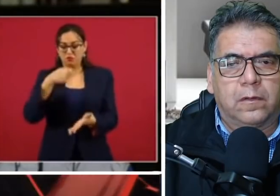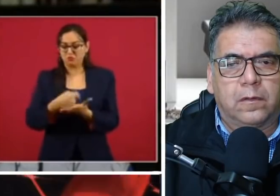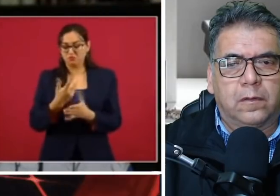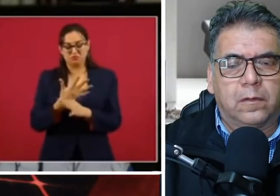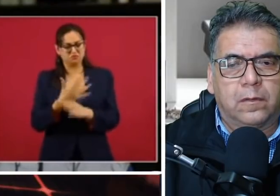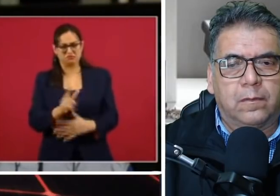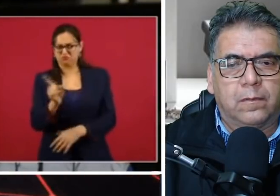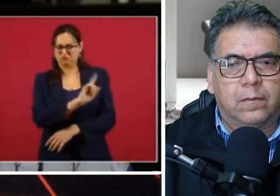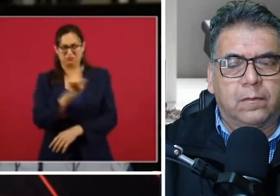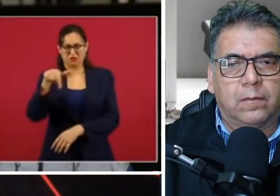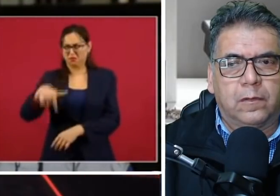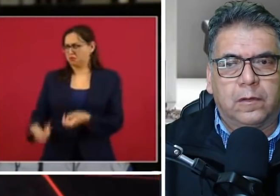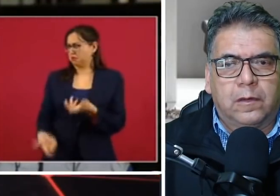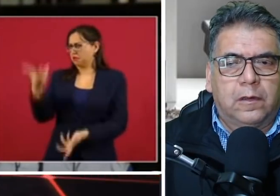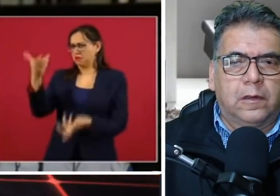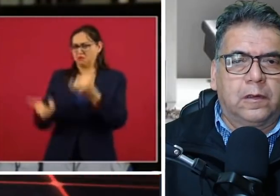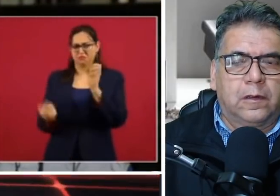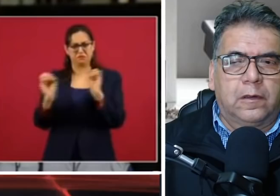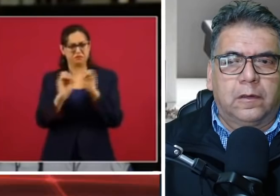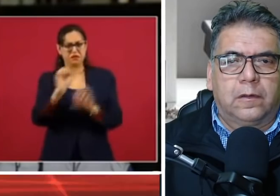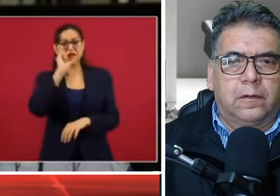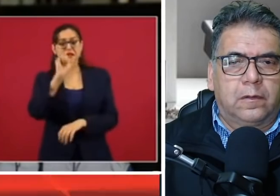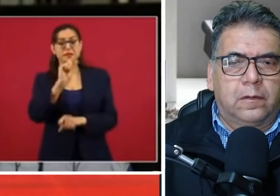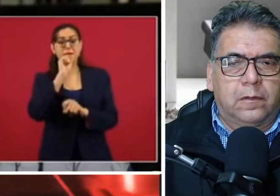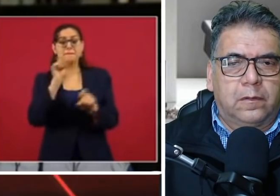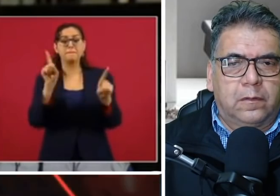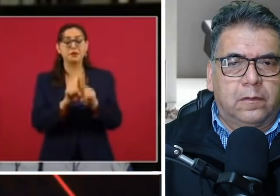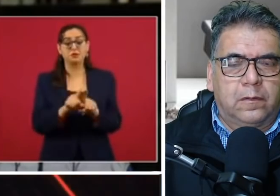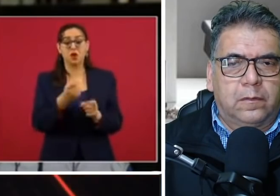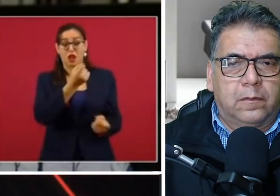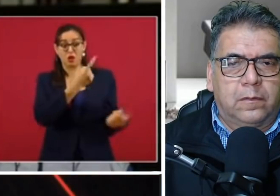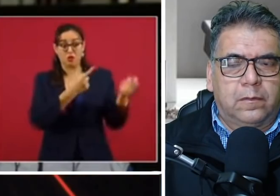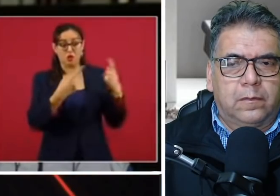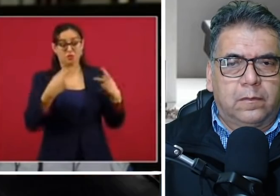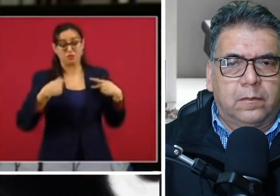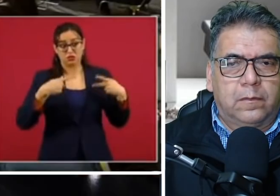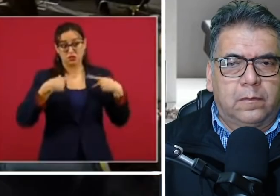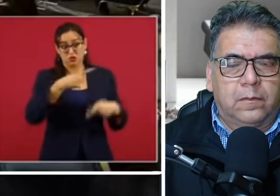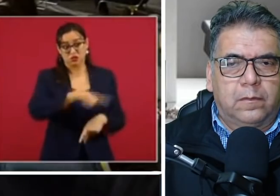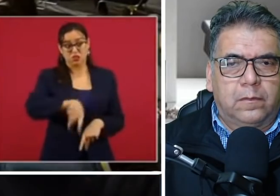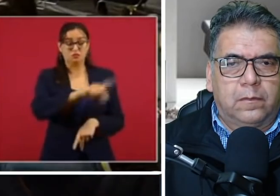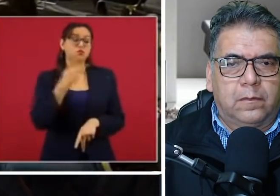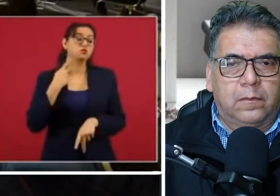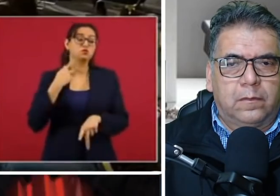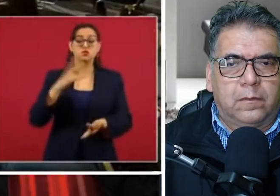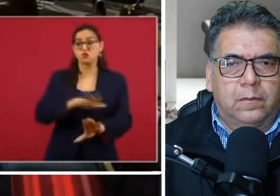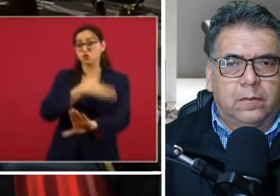renuncia del titular de la CFE, de Manuel Bartlett. Me gustaría conocer su opinión al respecto, presidente. Pues,